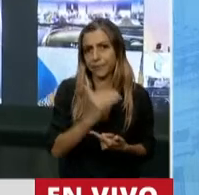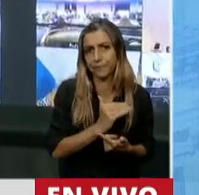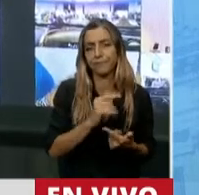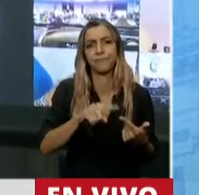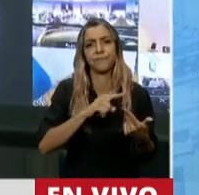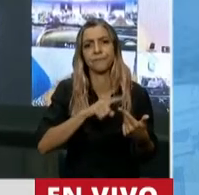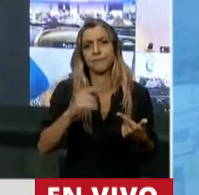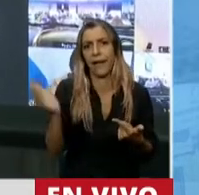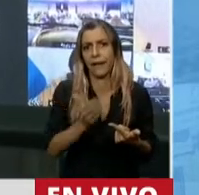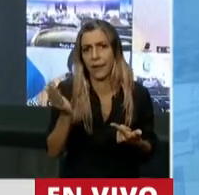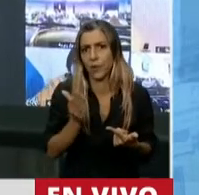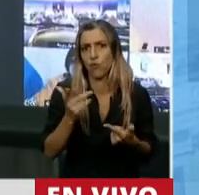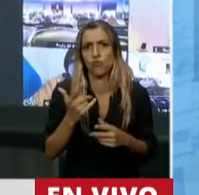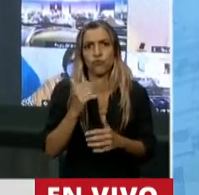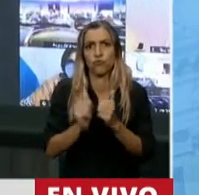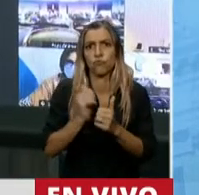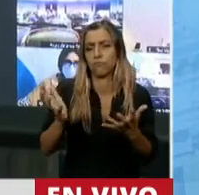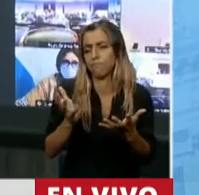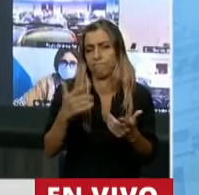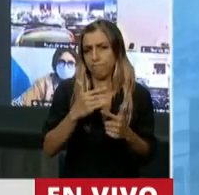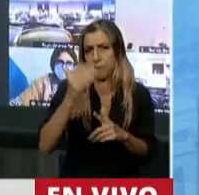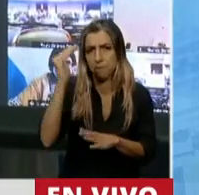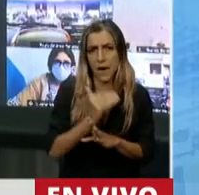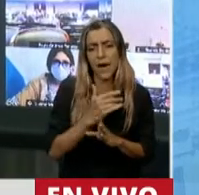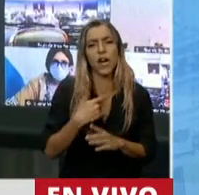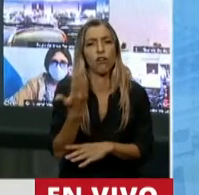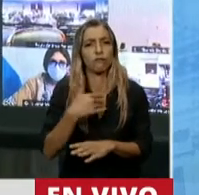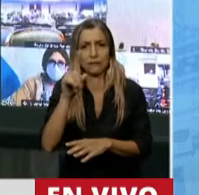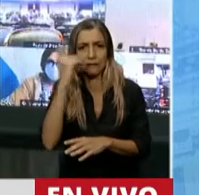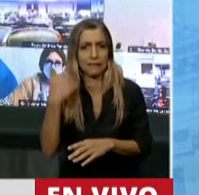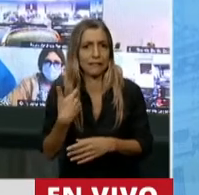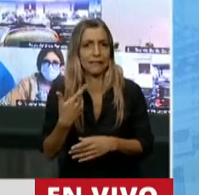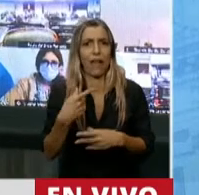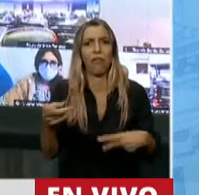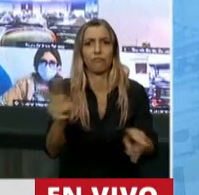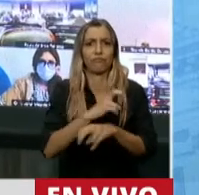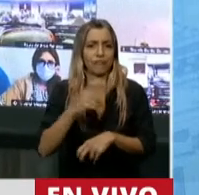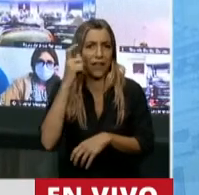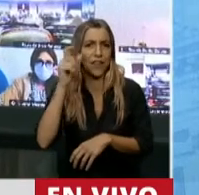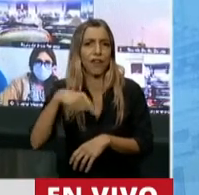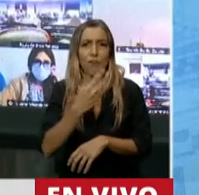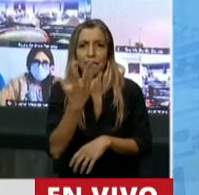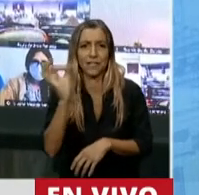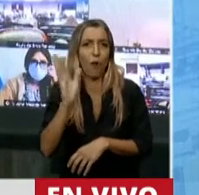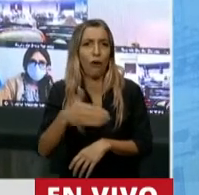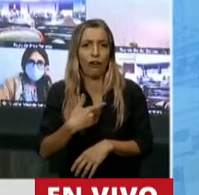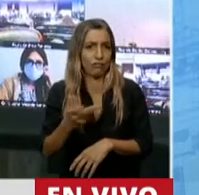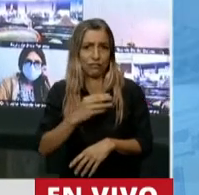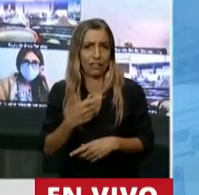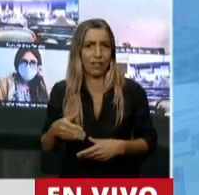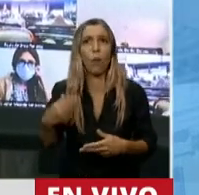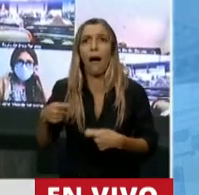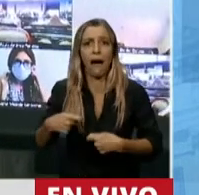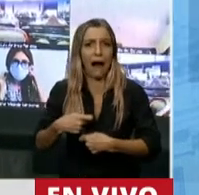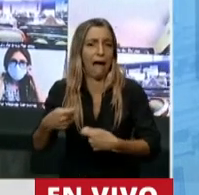un Estado que se proyecta un déficit del 10,5%, una caída importante en el